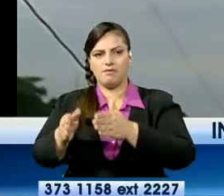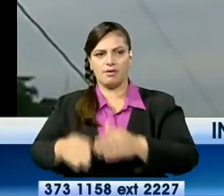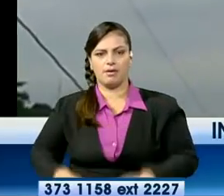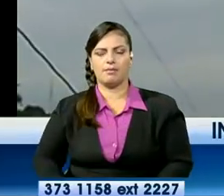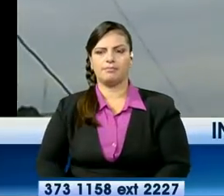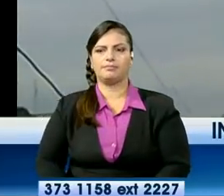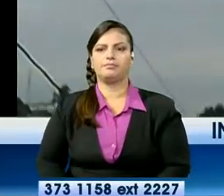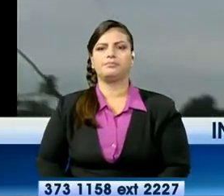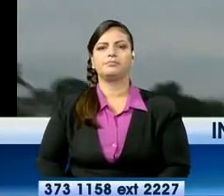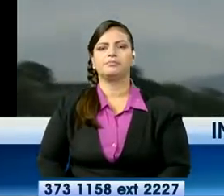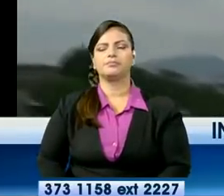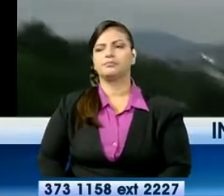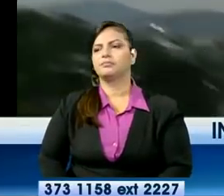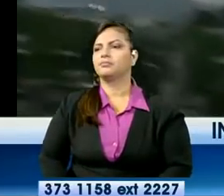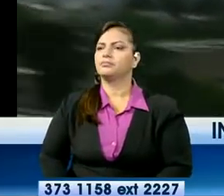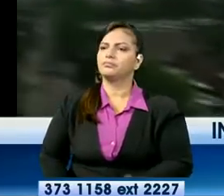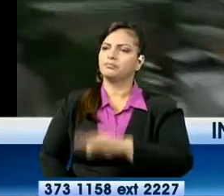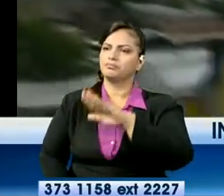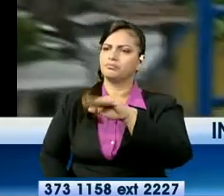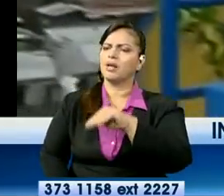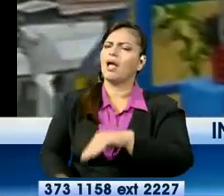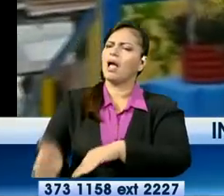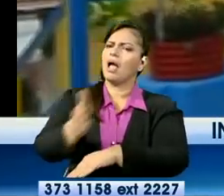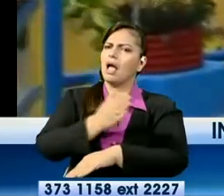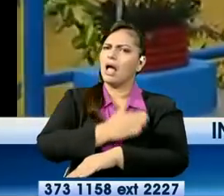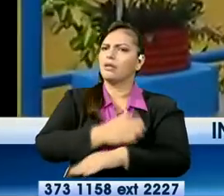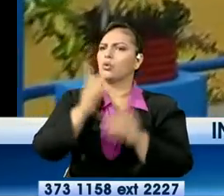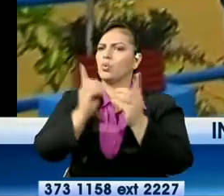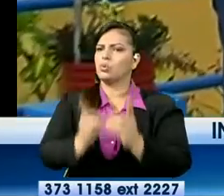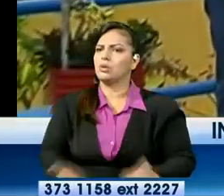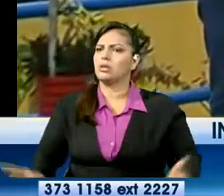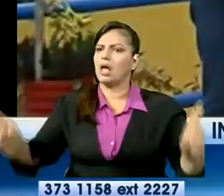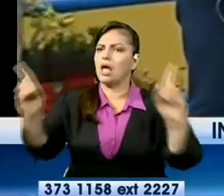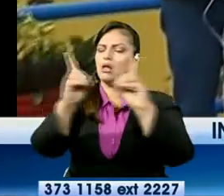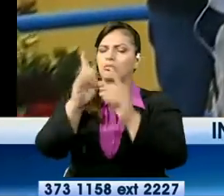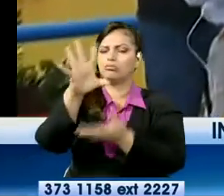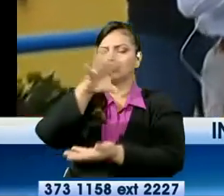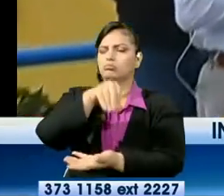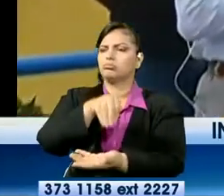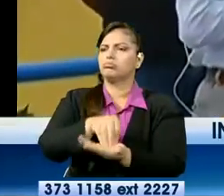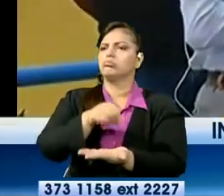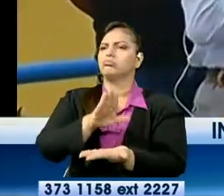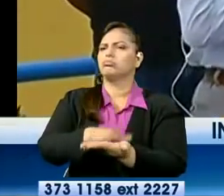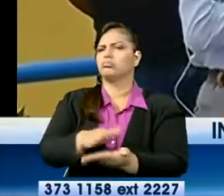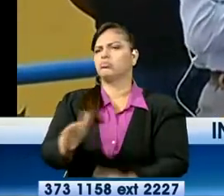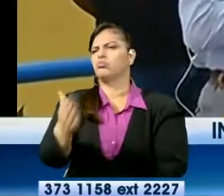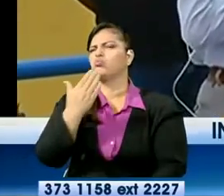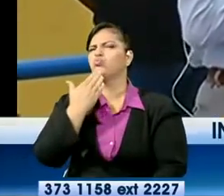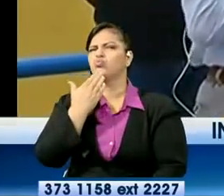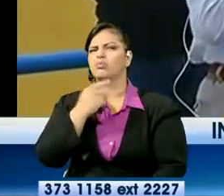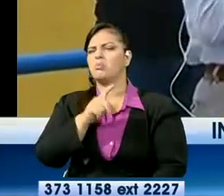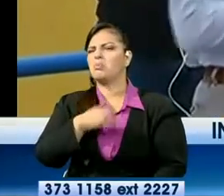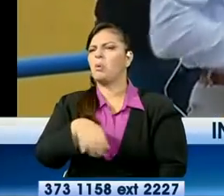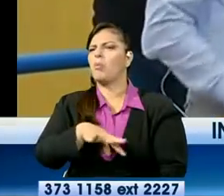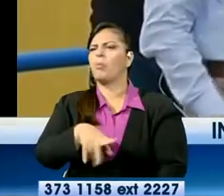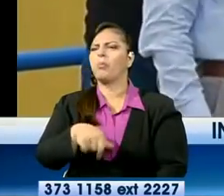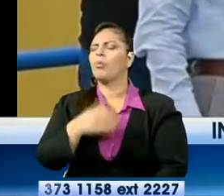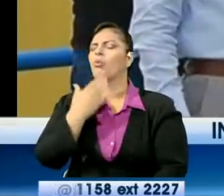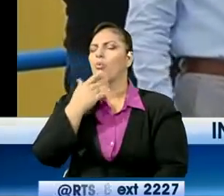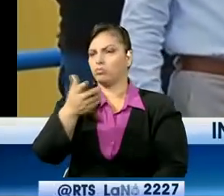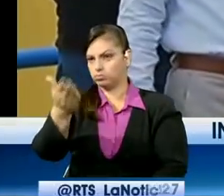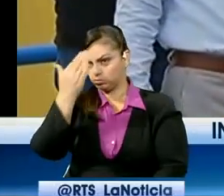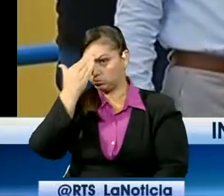recabar, de esa información proporcionada, ¿qué se establece? ¿Cuál sería el modo como viene operando la delincuencia en el sector?